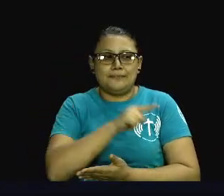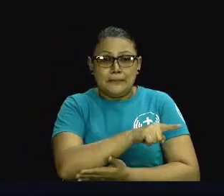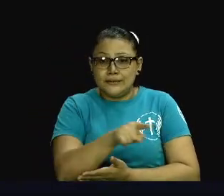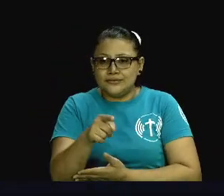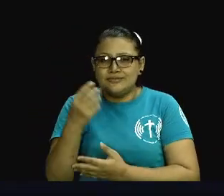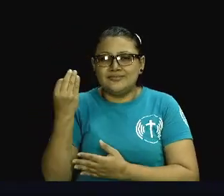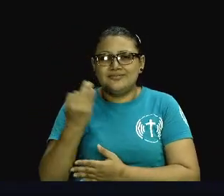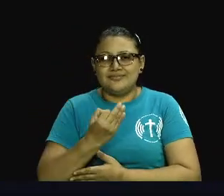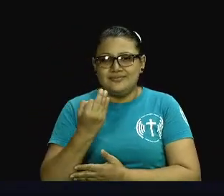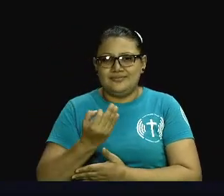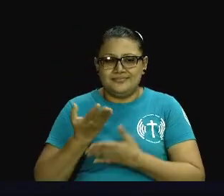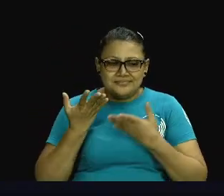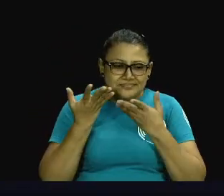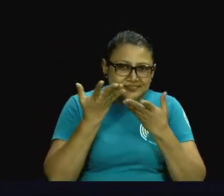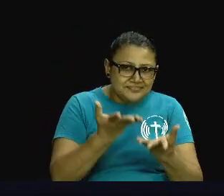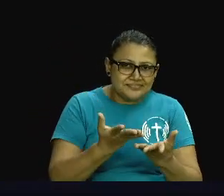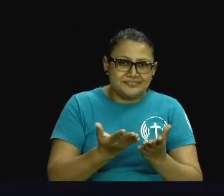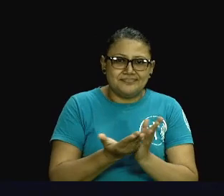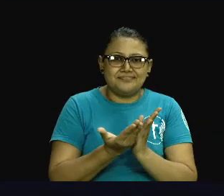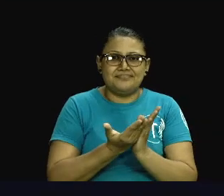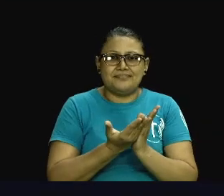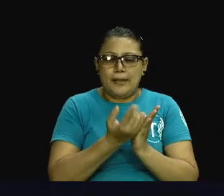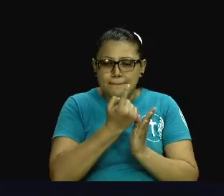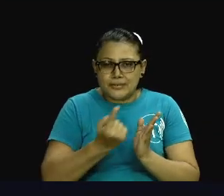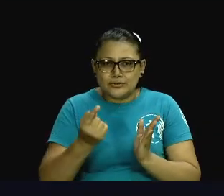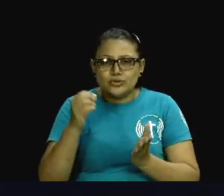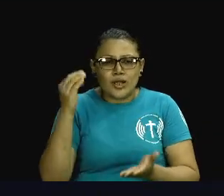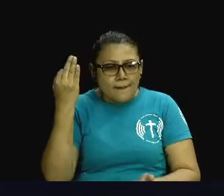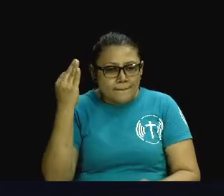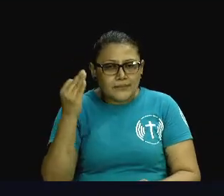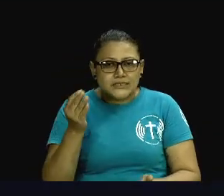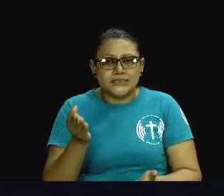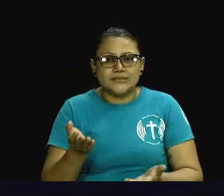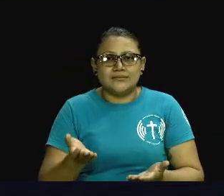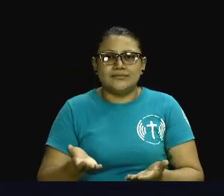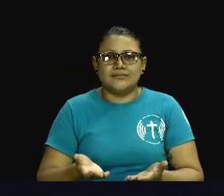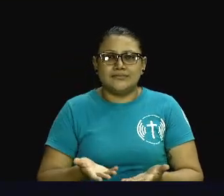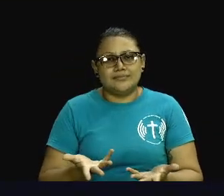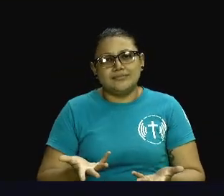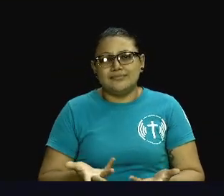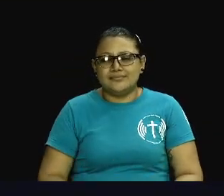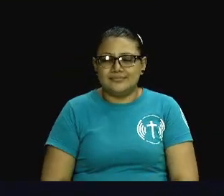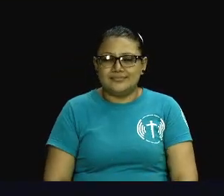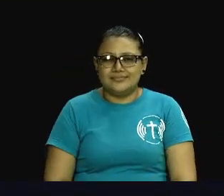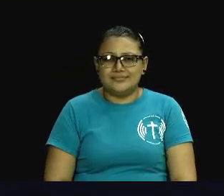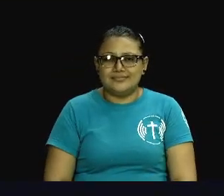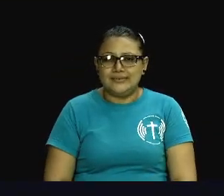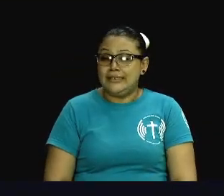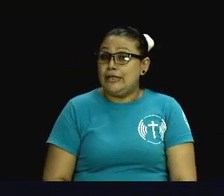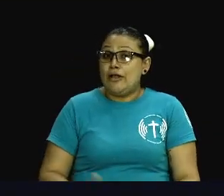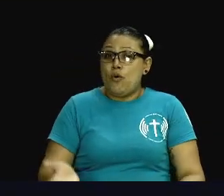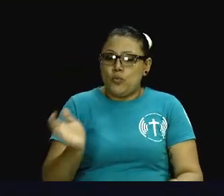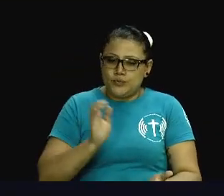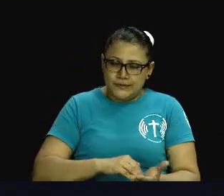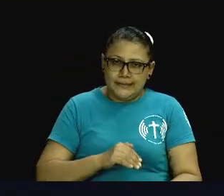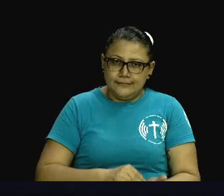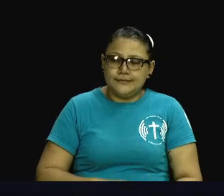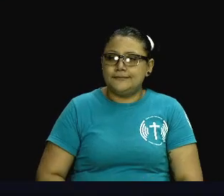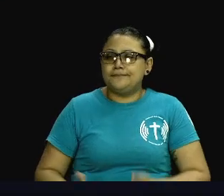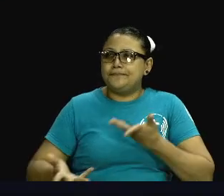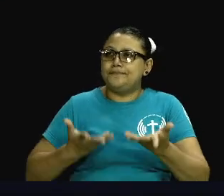actos londres de las pequeñas señales y sube una vez y baja y vuelve a subir otra vez y dios te dice